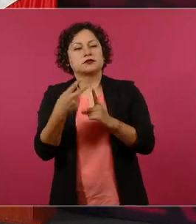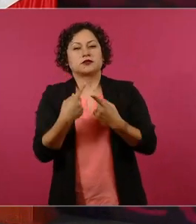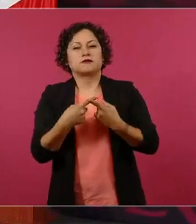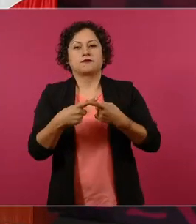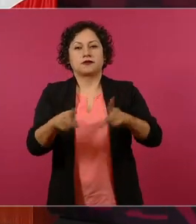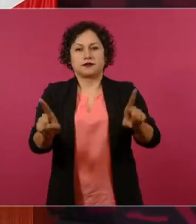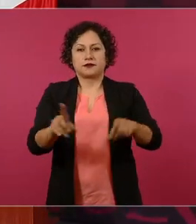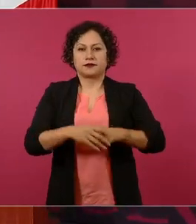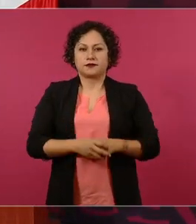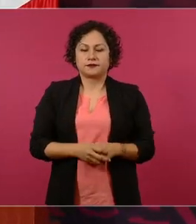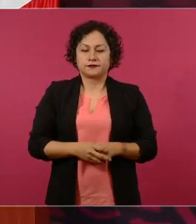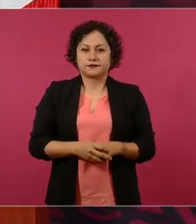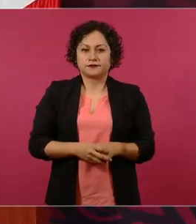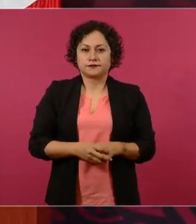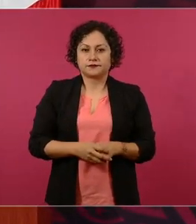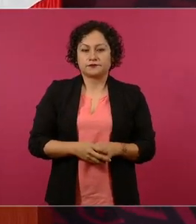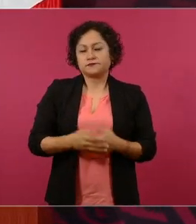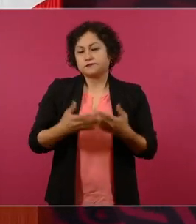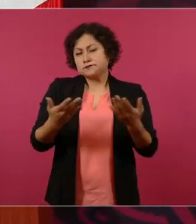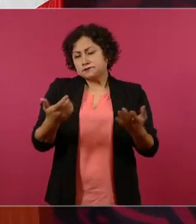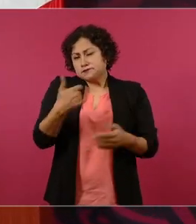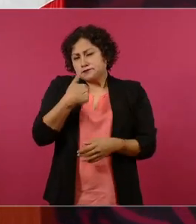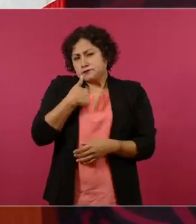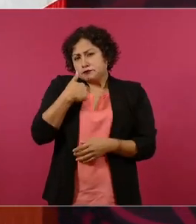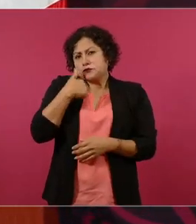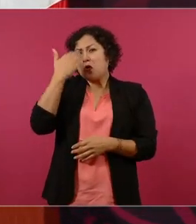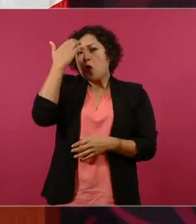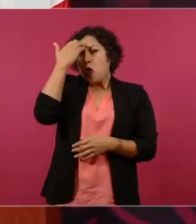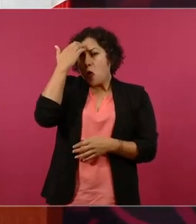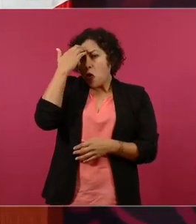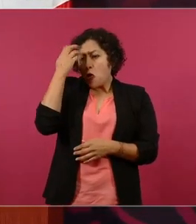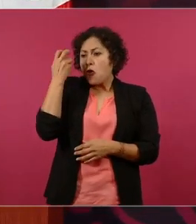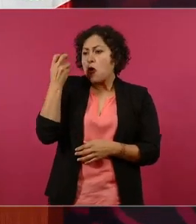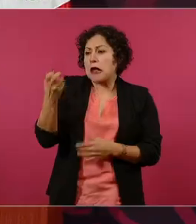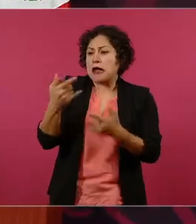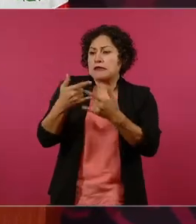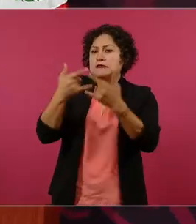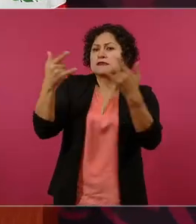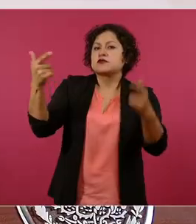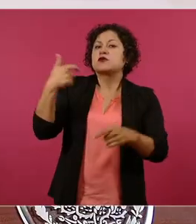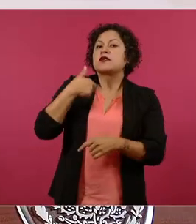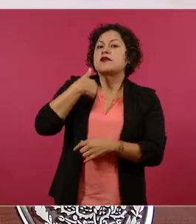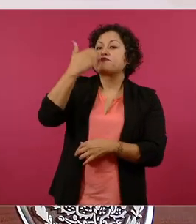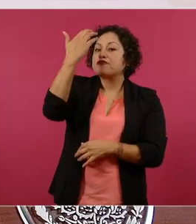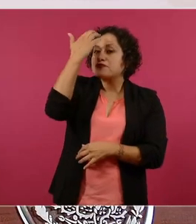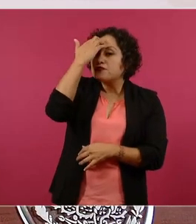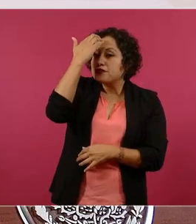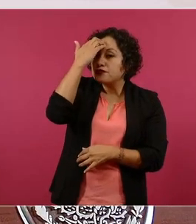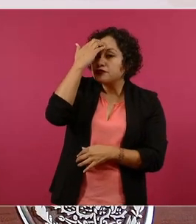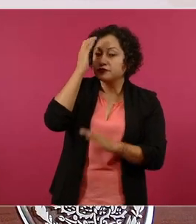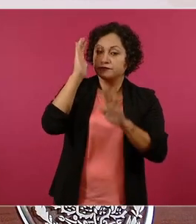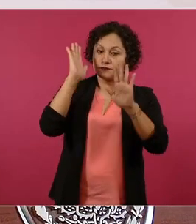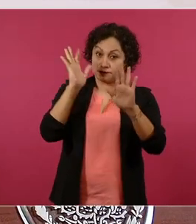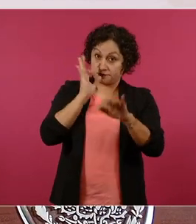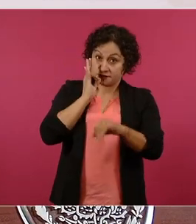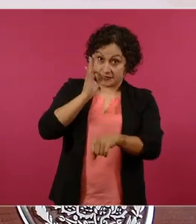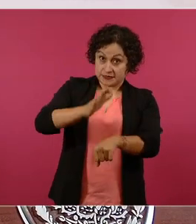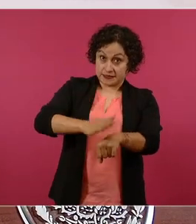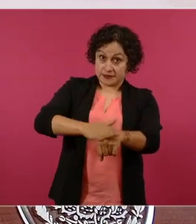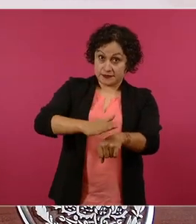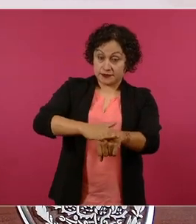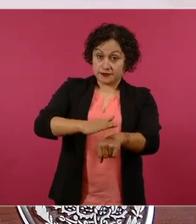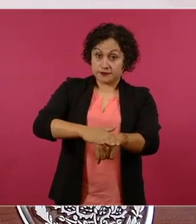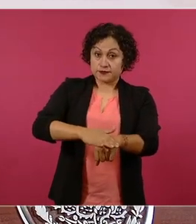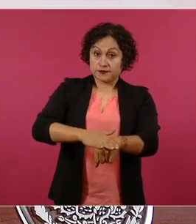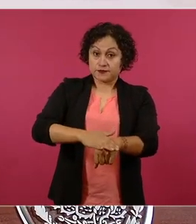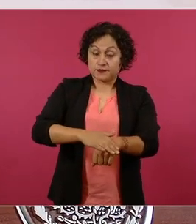tuya este yo conozco muy bien la historia y nada más te adelanto de que eh se